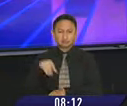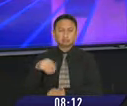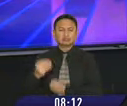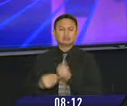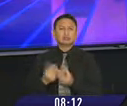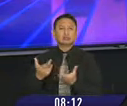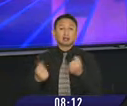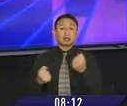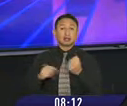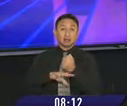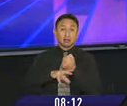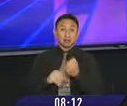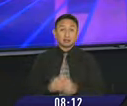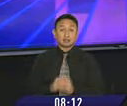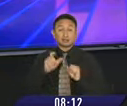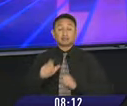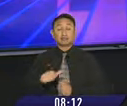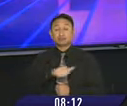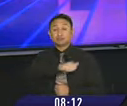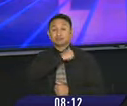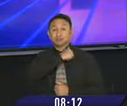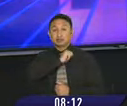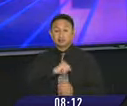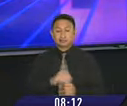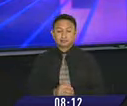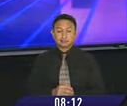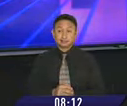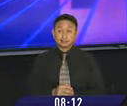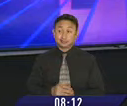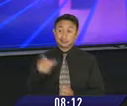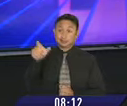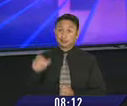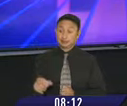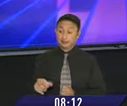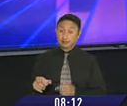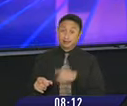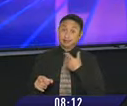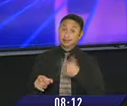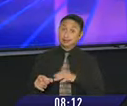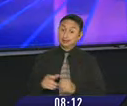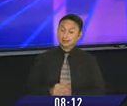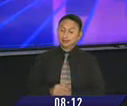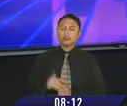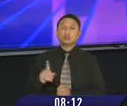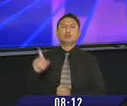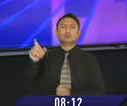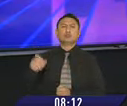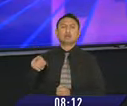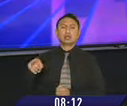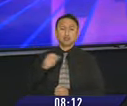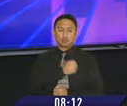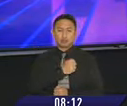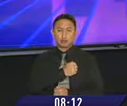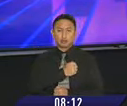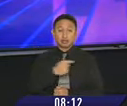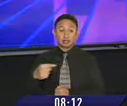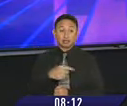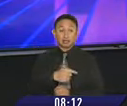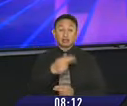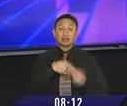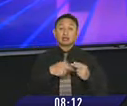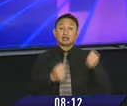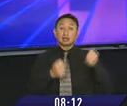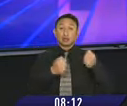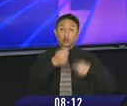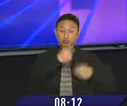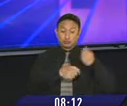robo de vehículos y secuestro extorsivo. Unas joyitas estos, ¿ah? ¿Eh? Uno de los aprendidos es el propietario, encima más, de un patio de